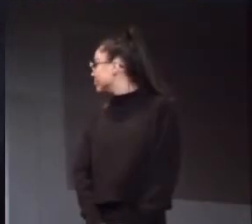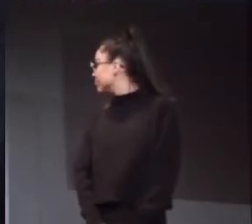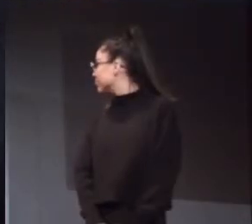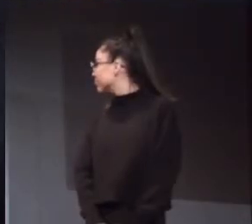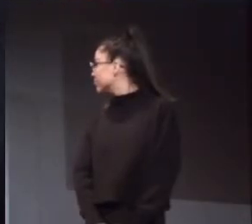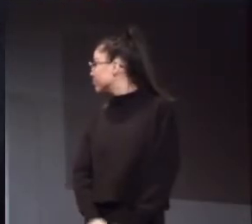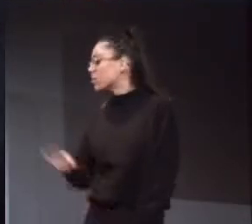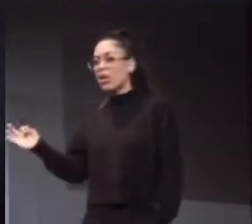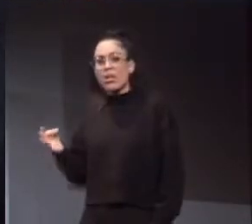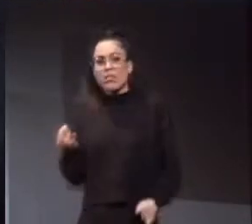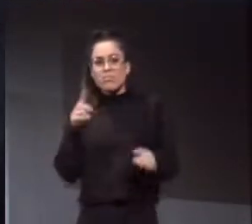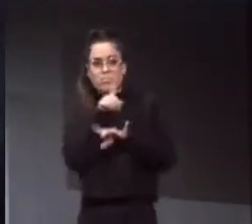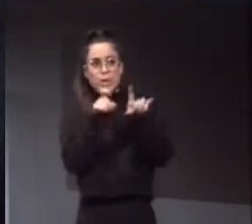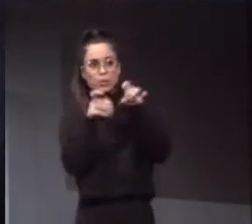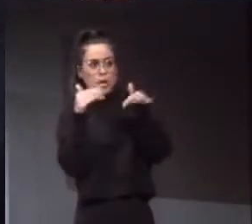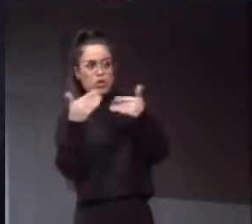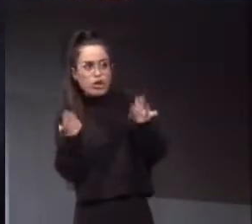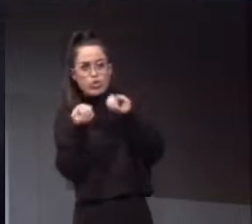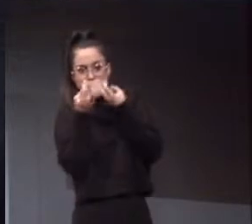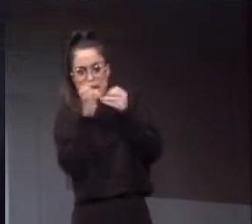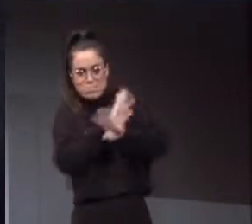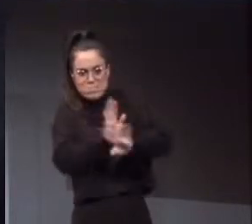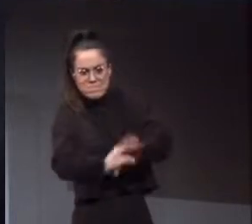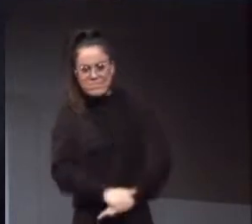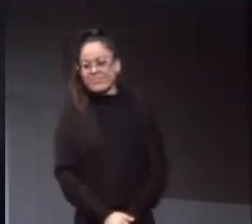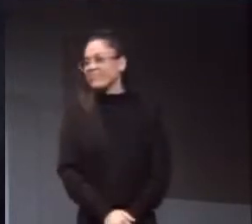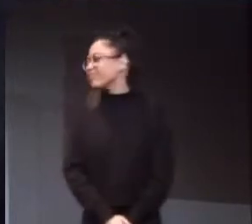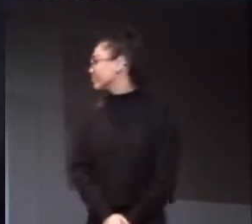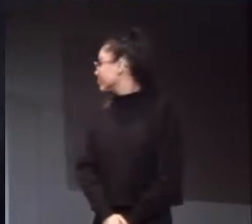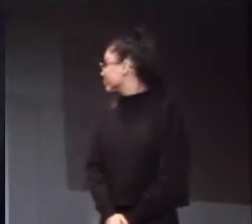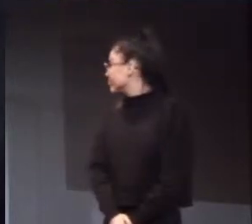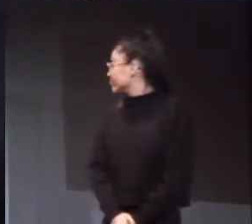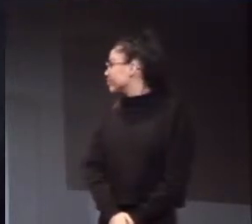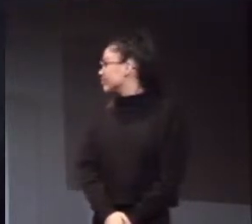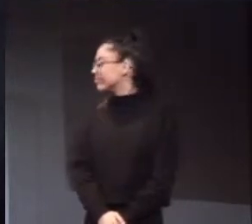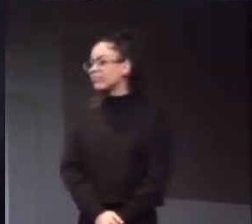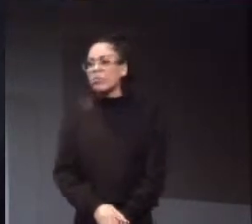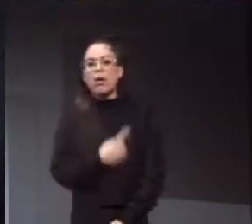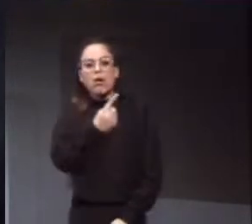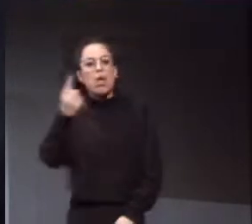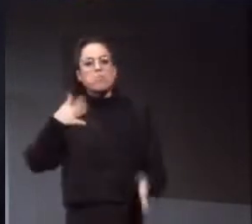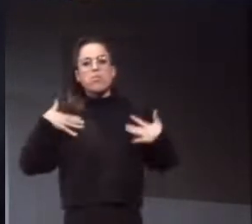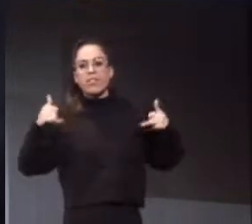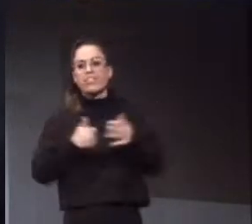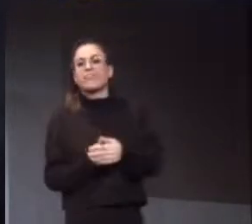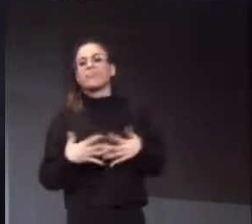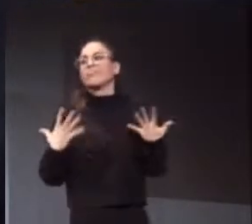no había una pregunta no sólo cada uno